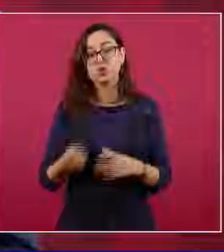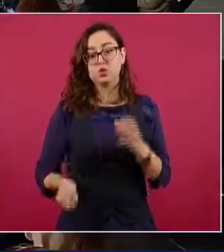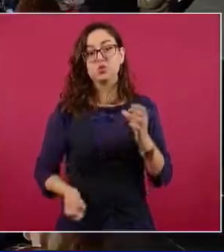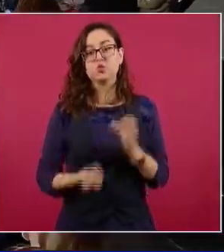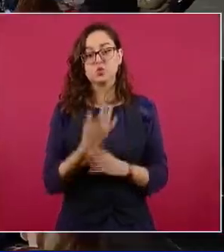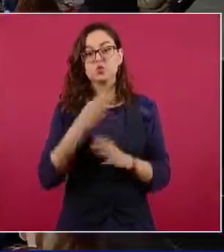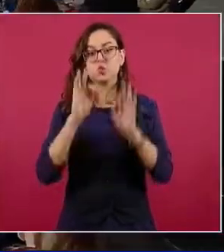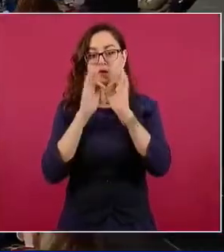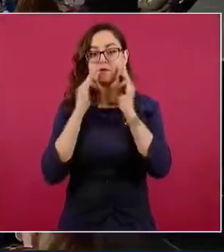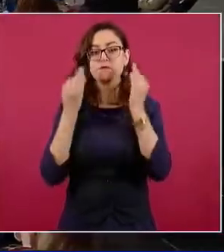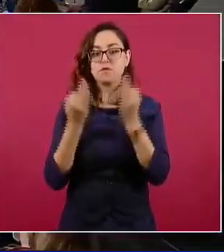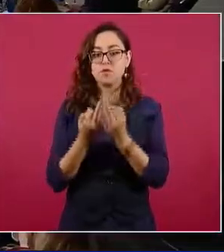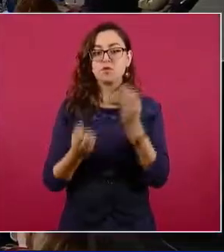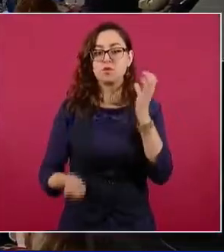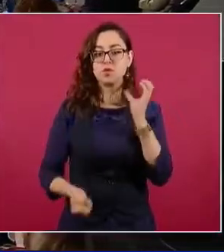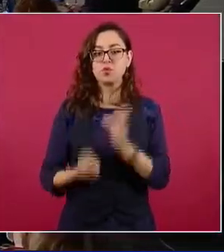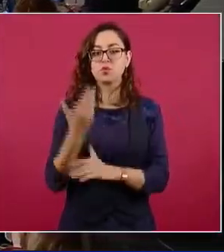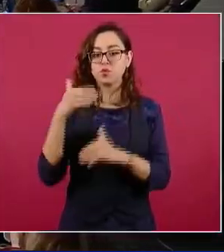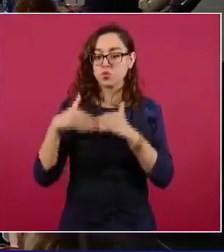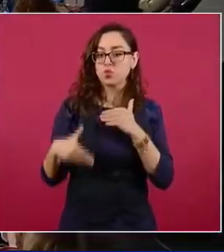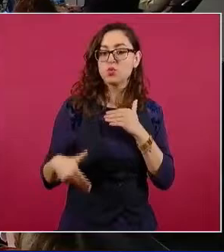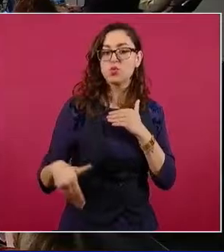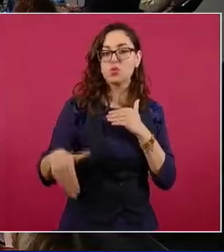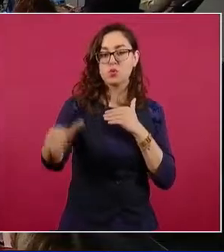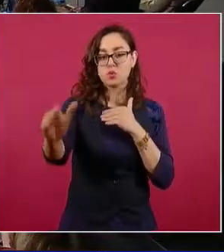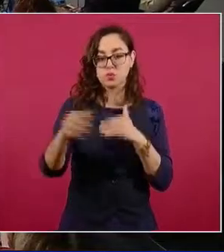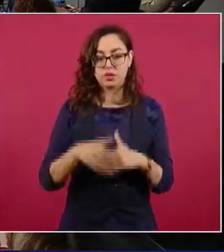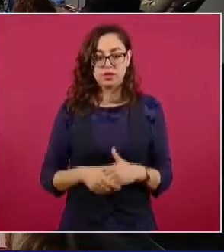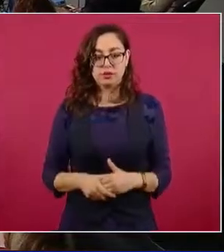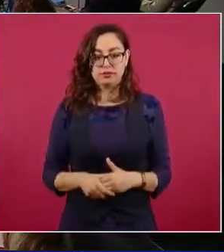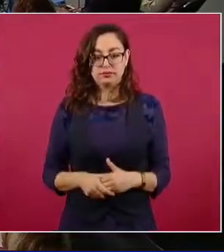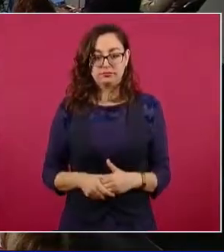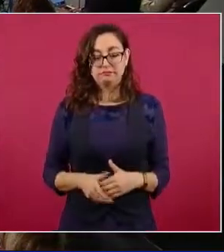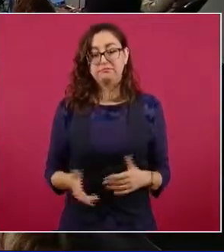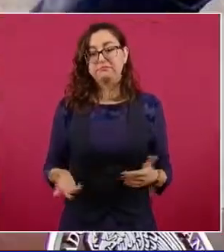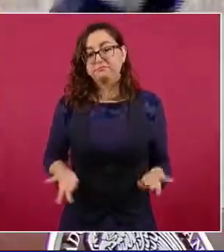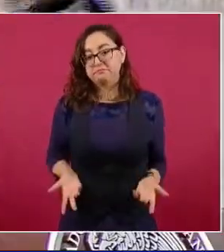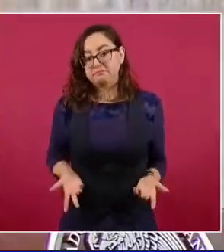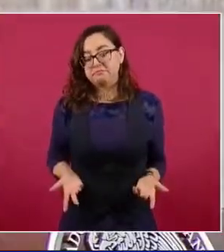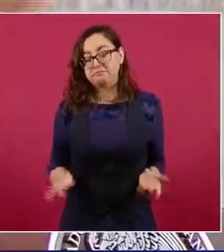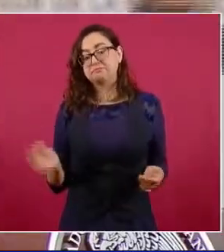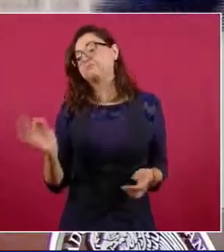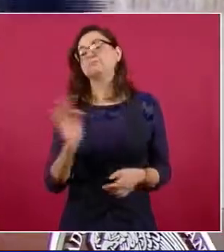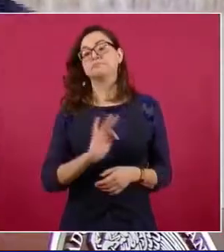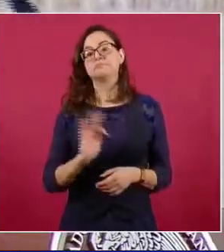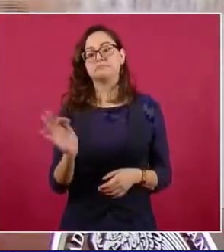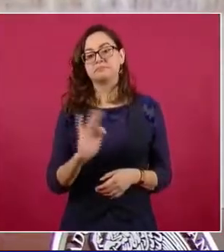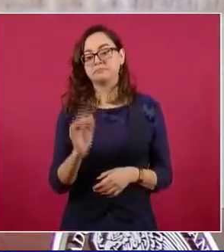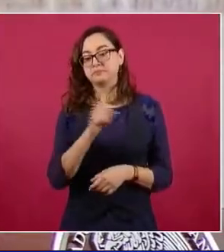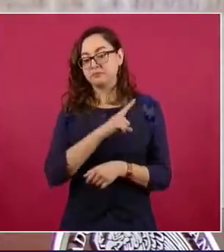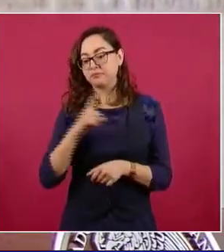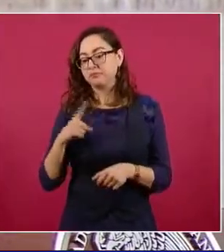Si hay asuntos que se deban de investigar, la Fiscalía,